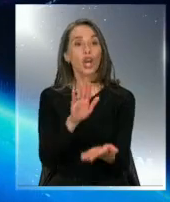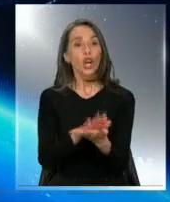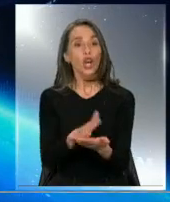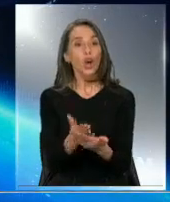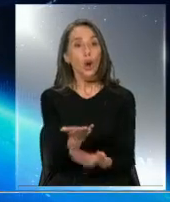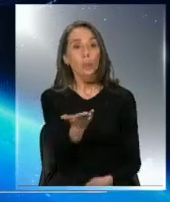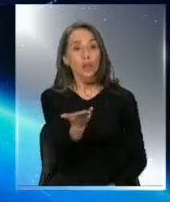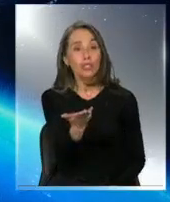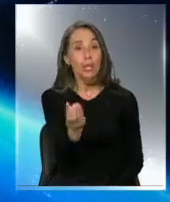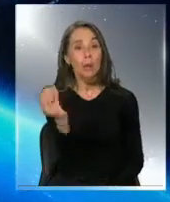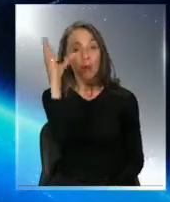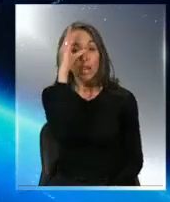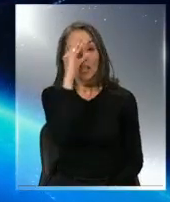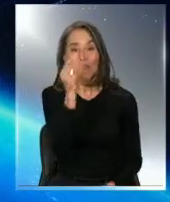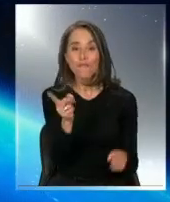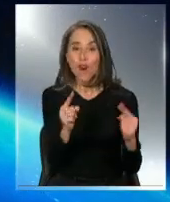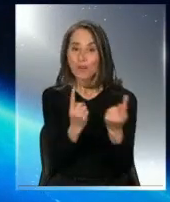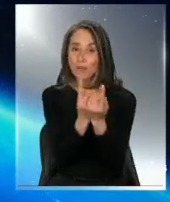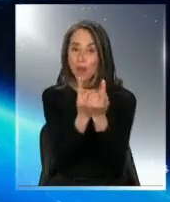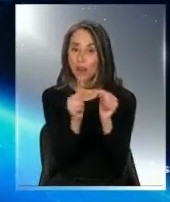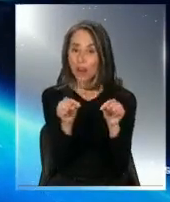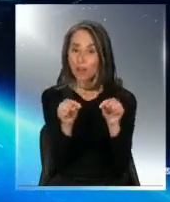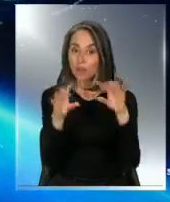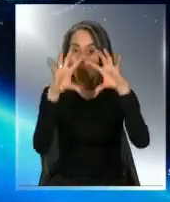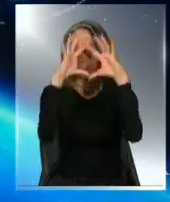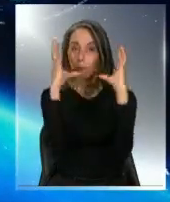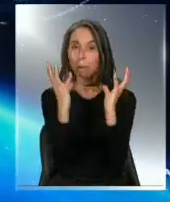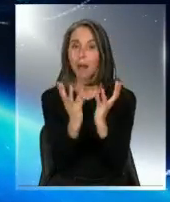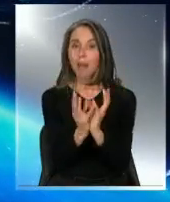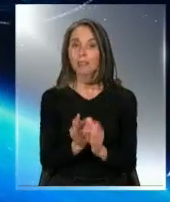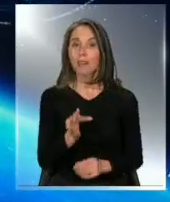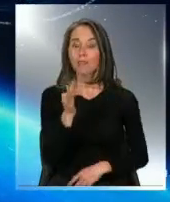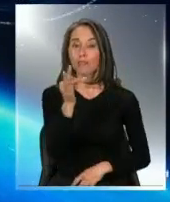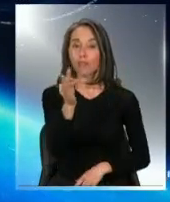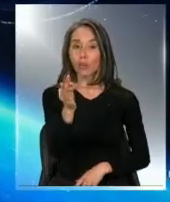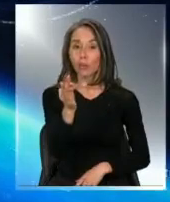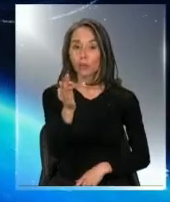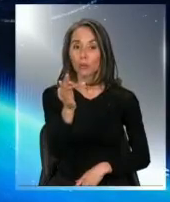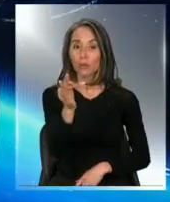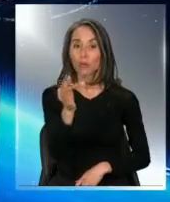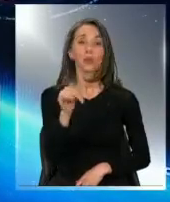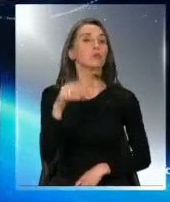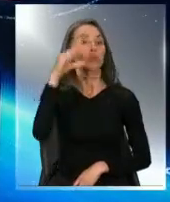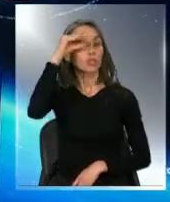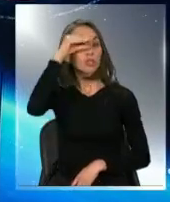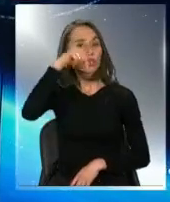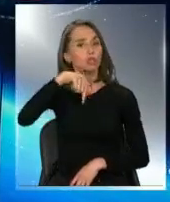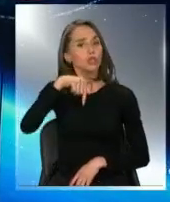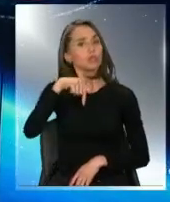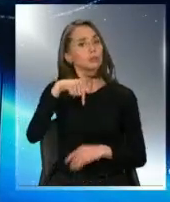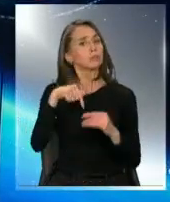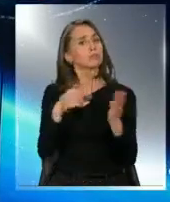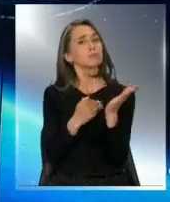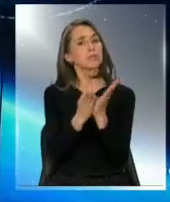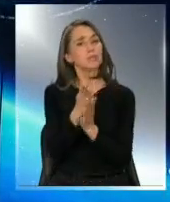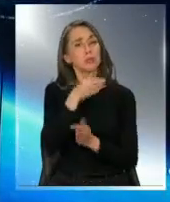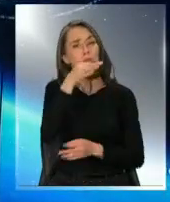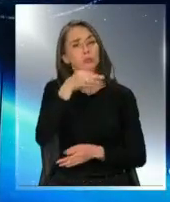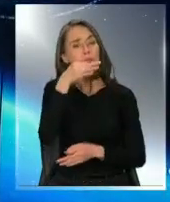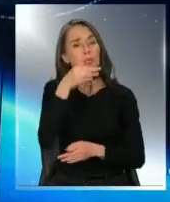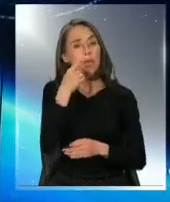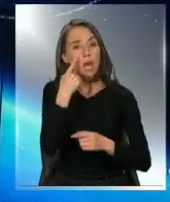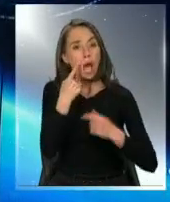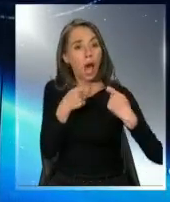¿Cómo están? Muy buenas noches. Nos reencontramos acá en Planeta Futuro esta noche y queremos comenzar con